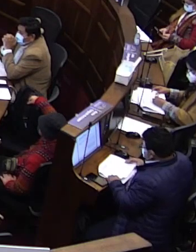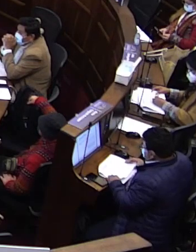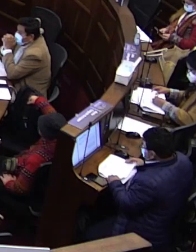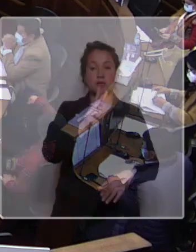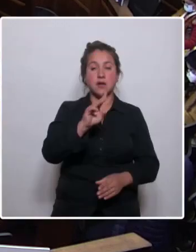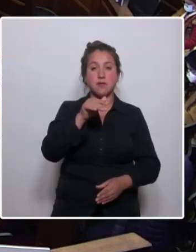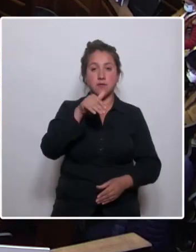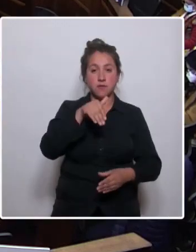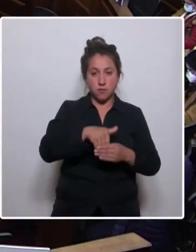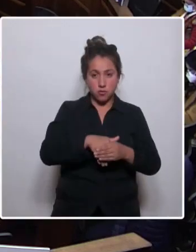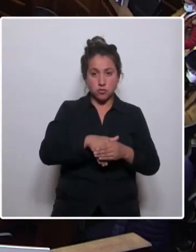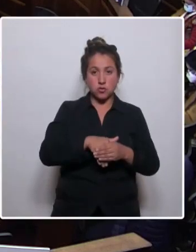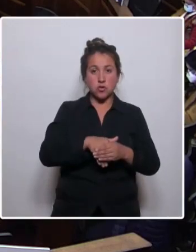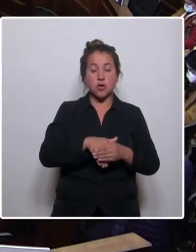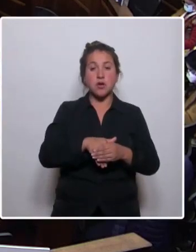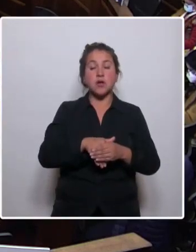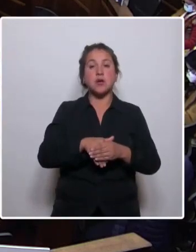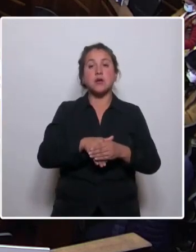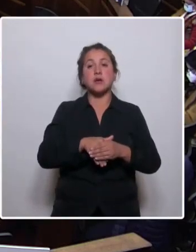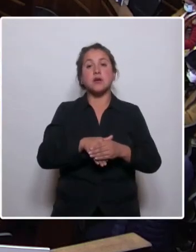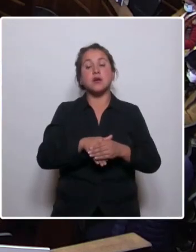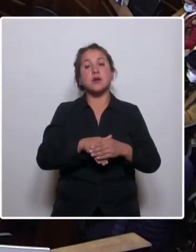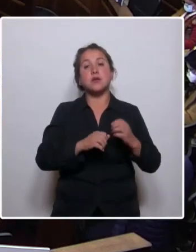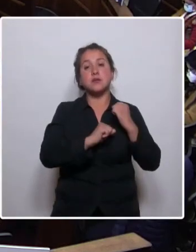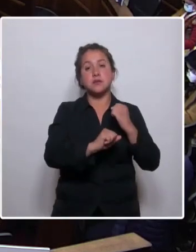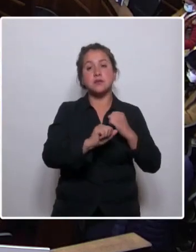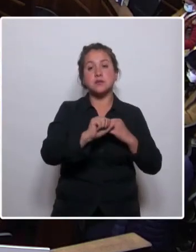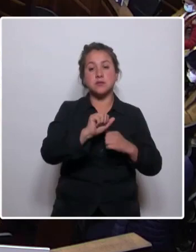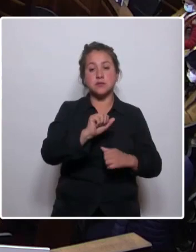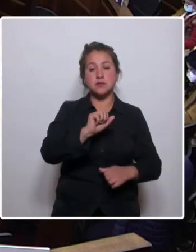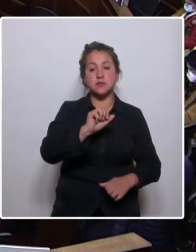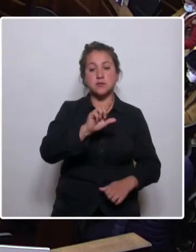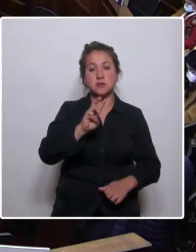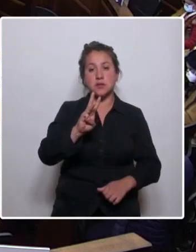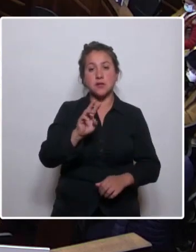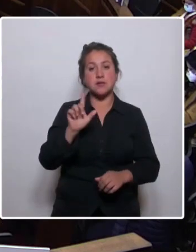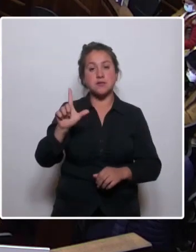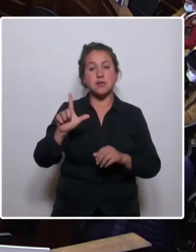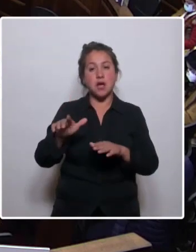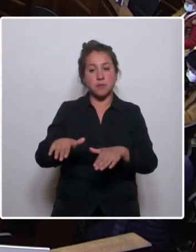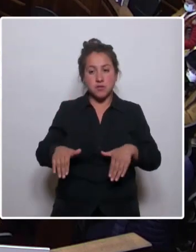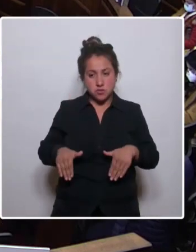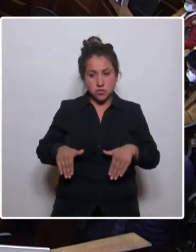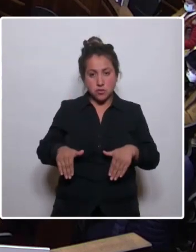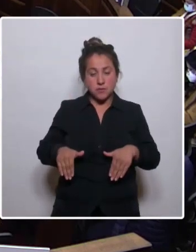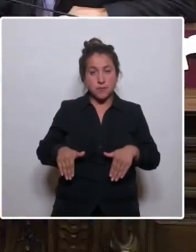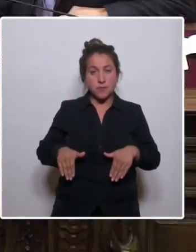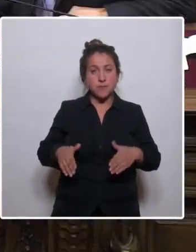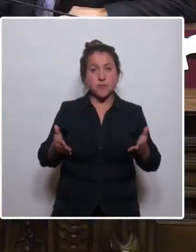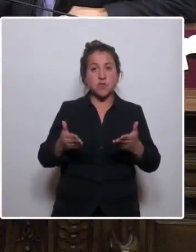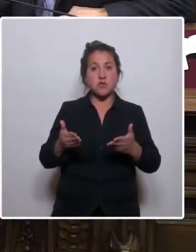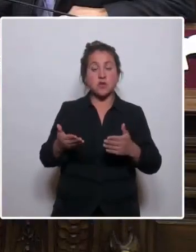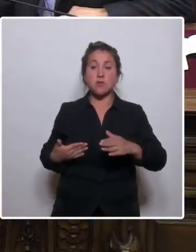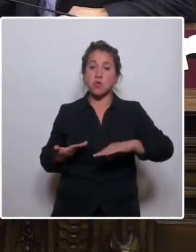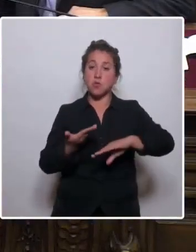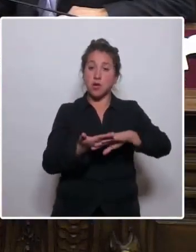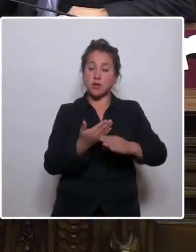votos. Por la negativa, 73 votos. Y 7 abstenciones. Por lo tanto, queda